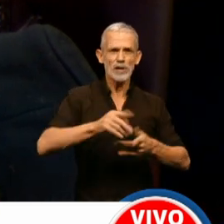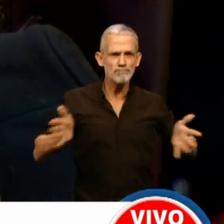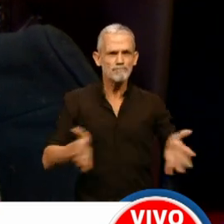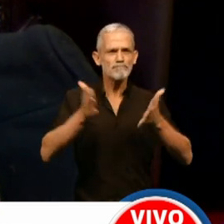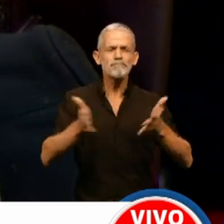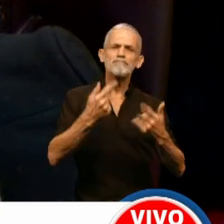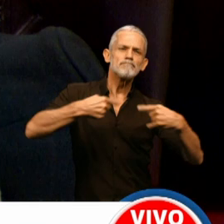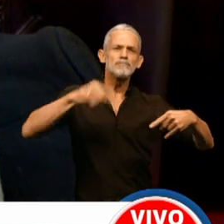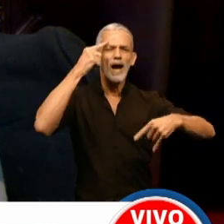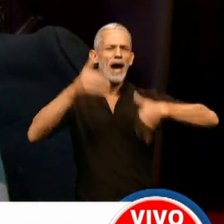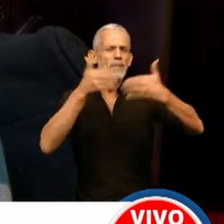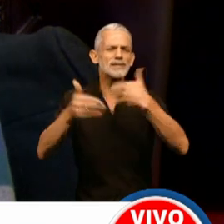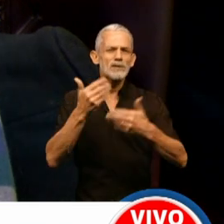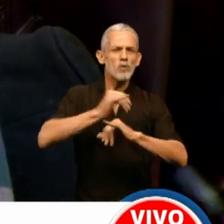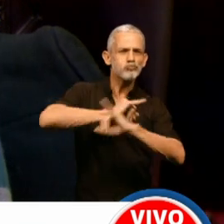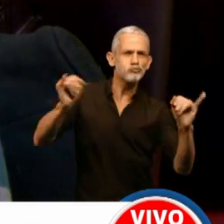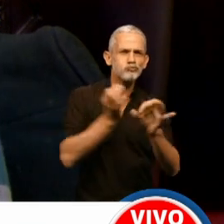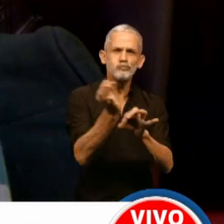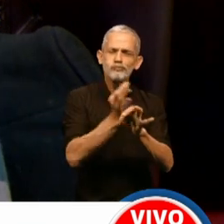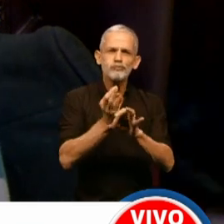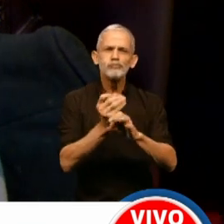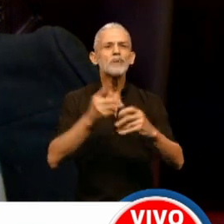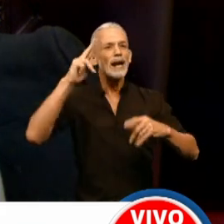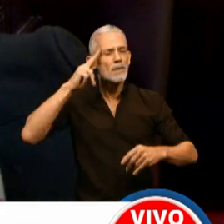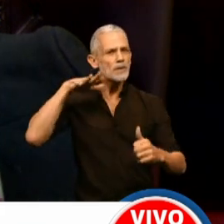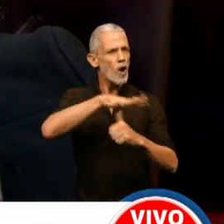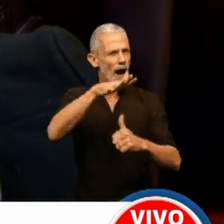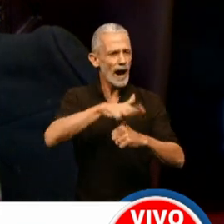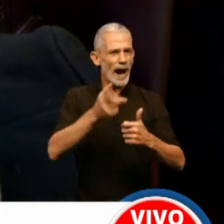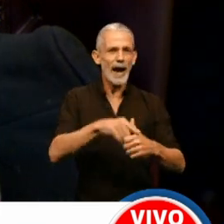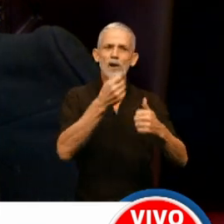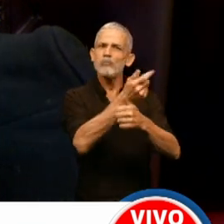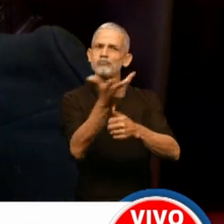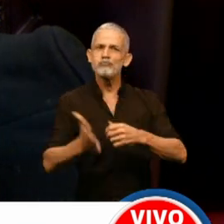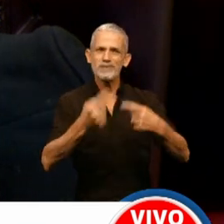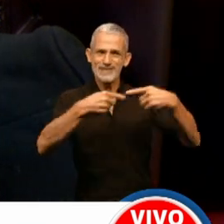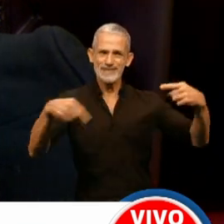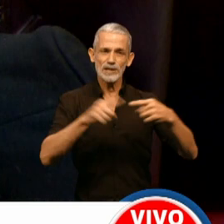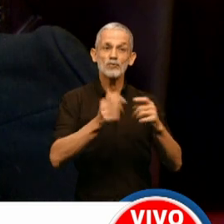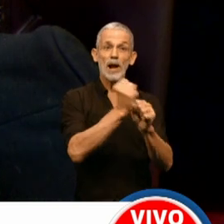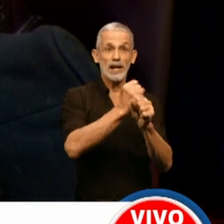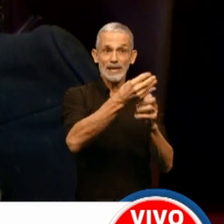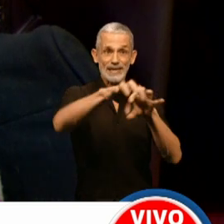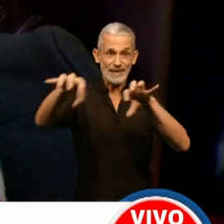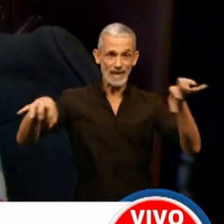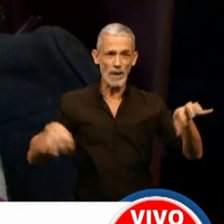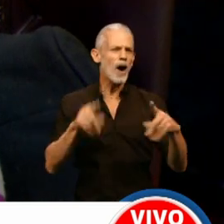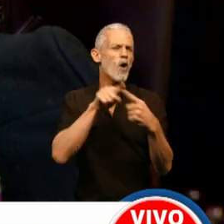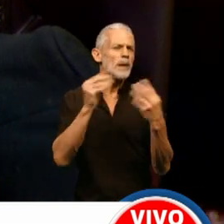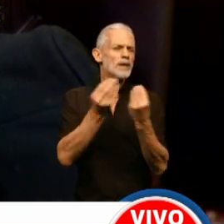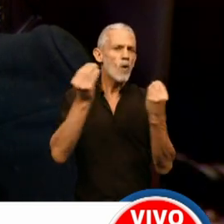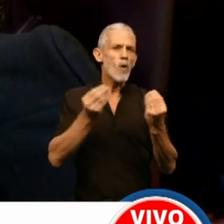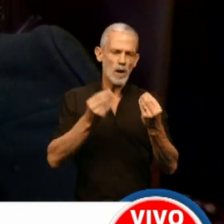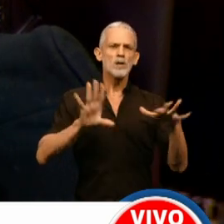acciones tendientes a la sensibilización con perspectiva de género y de diversidad sexual en los ámbitos laborales con el fin de una